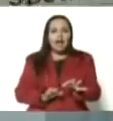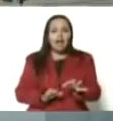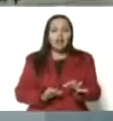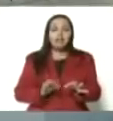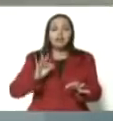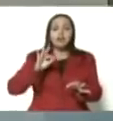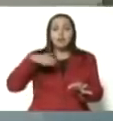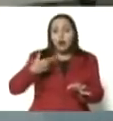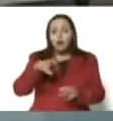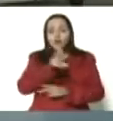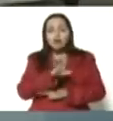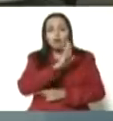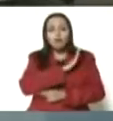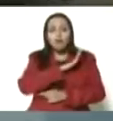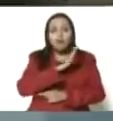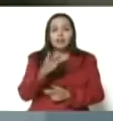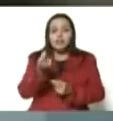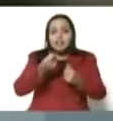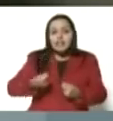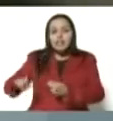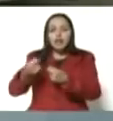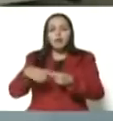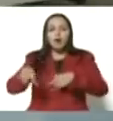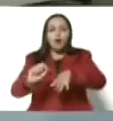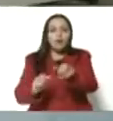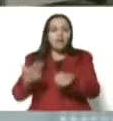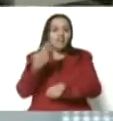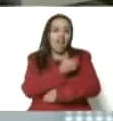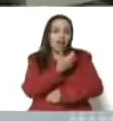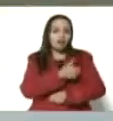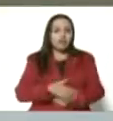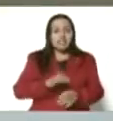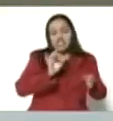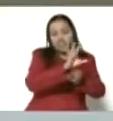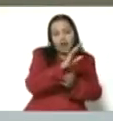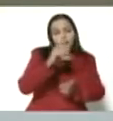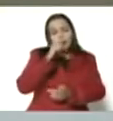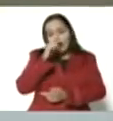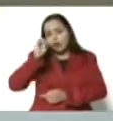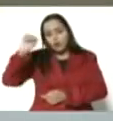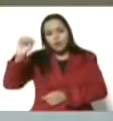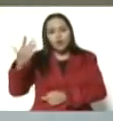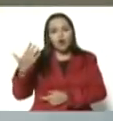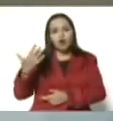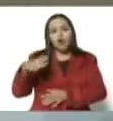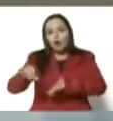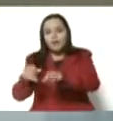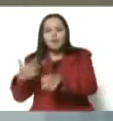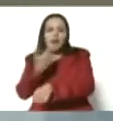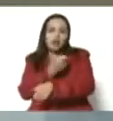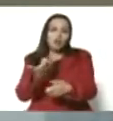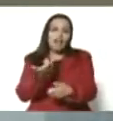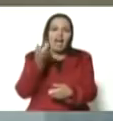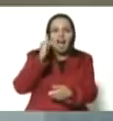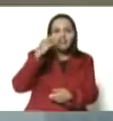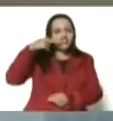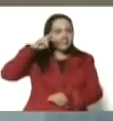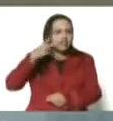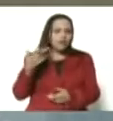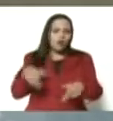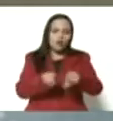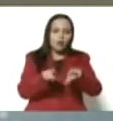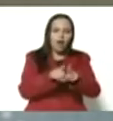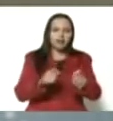los recursos para adquirir las vacunas para el pueblo venezolano. En medio de la peor pandemia que ha conocido la